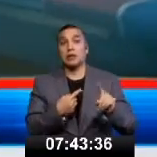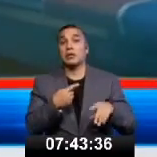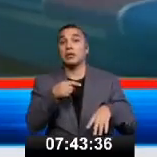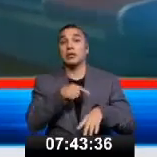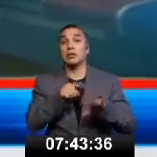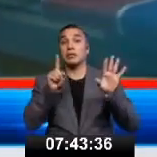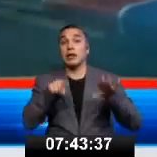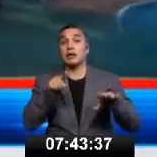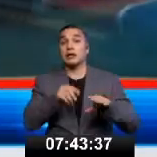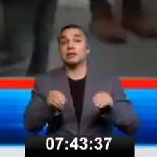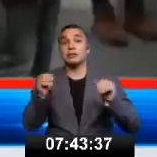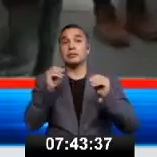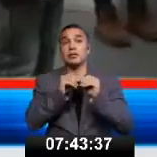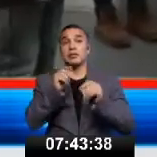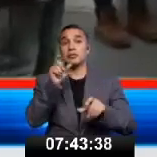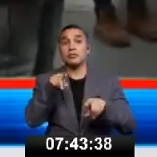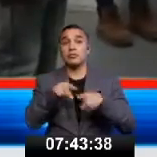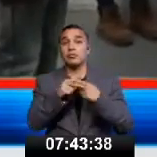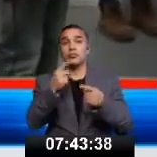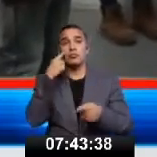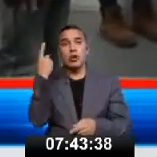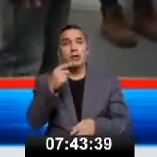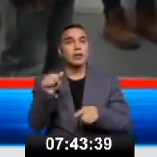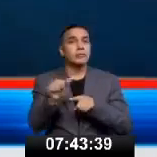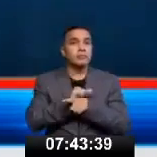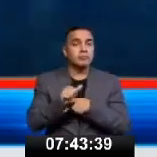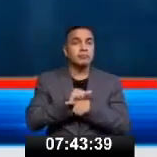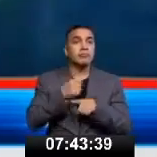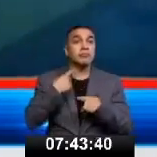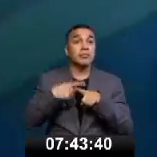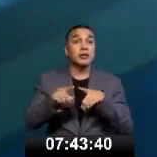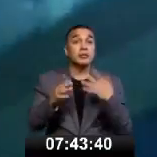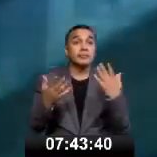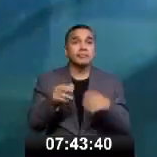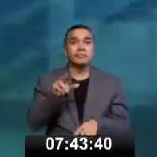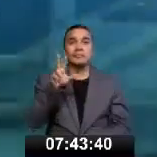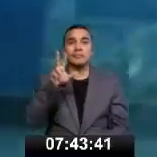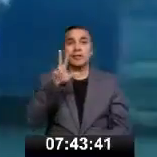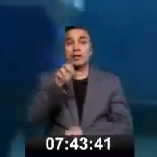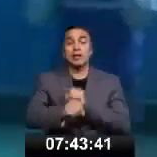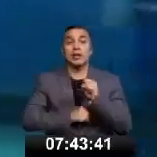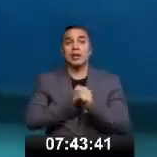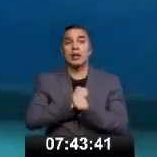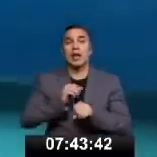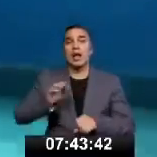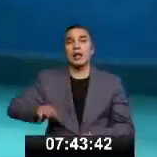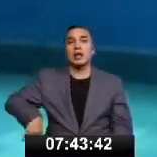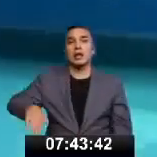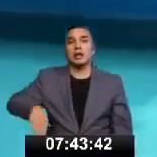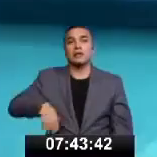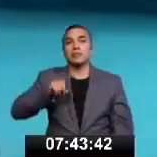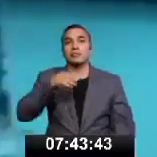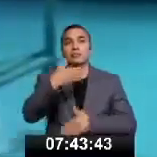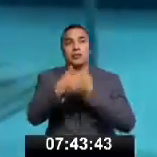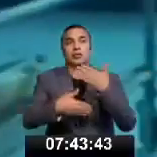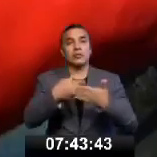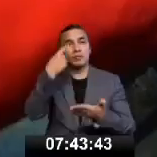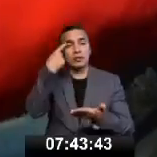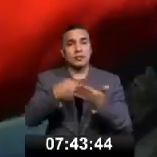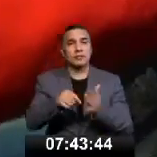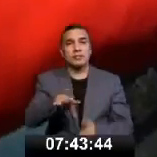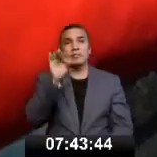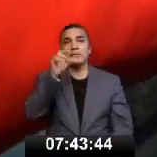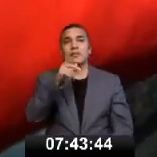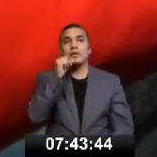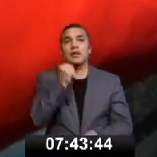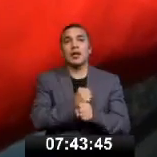Tomará 6 meses para que el cabildo realice pruebas, pero llevan al menos 3 años de retraso en el proceso para definir